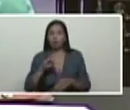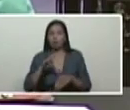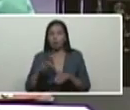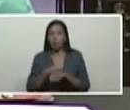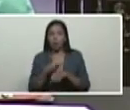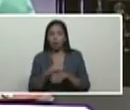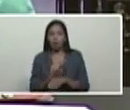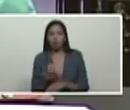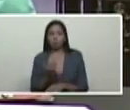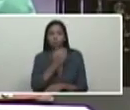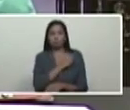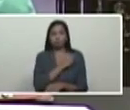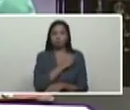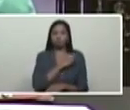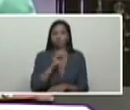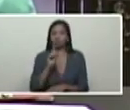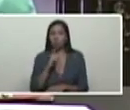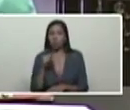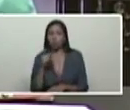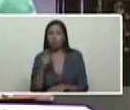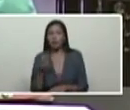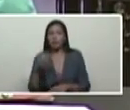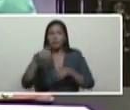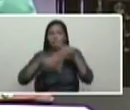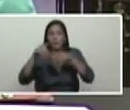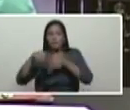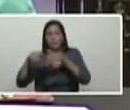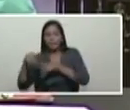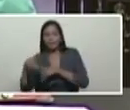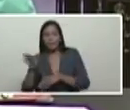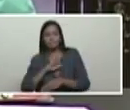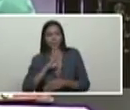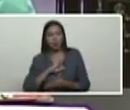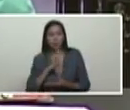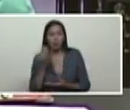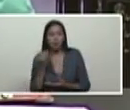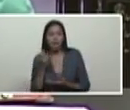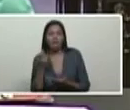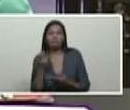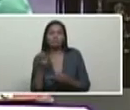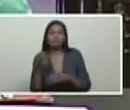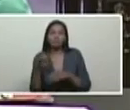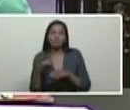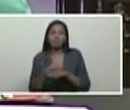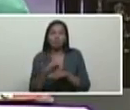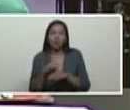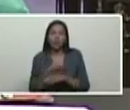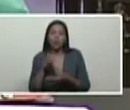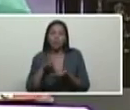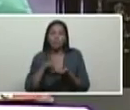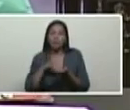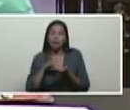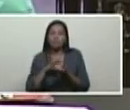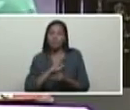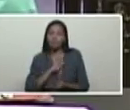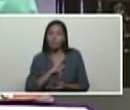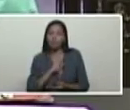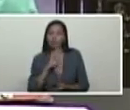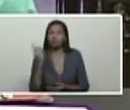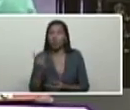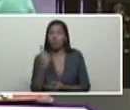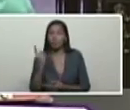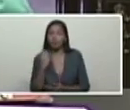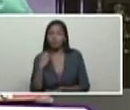Miranda? Llegó por los votos del pueblo mirandino, y ahí está por los votos del pueblo mirandino. Solo el pueblo